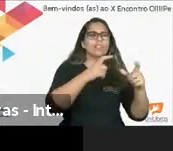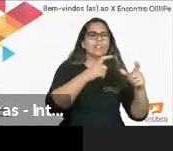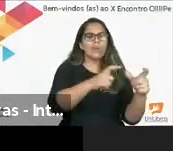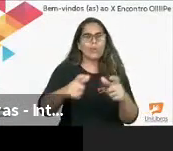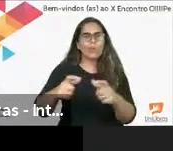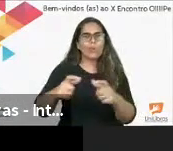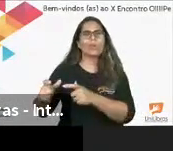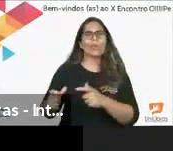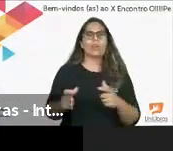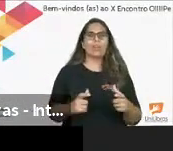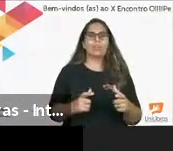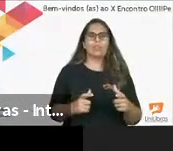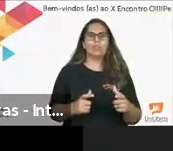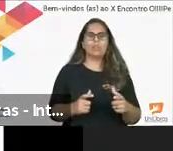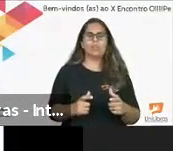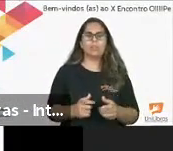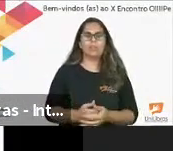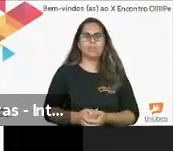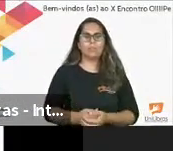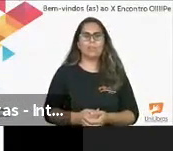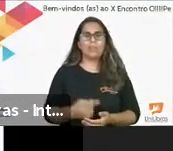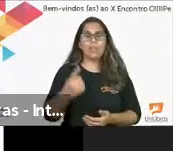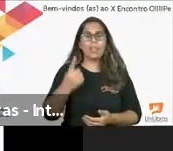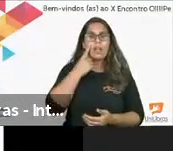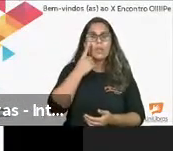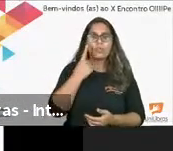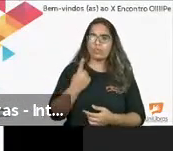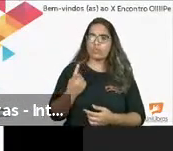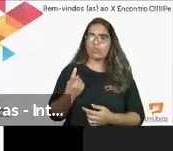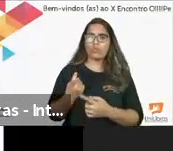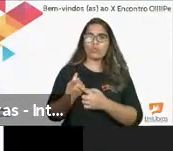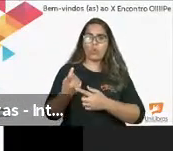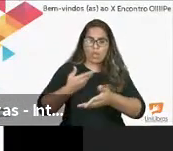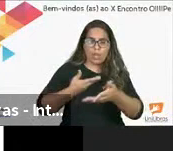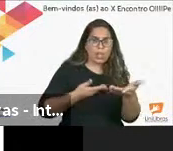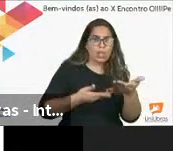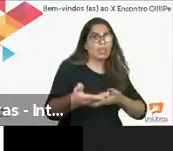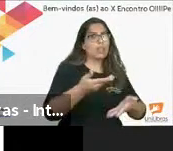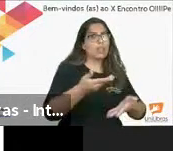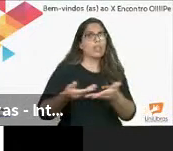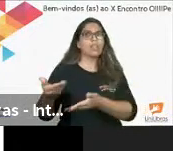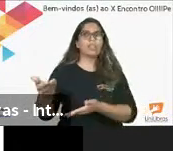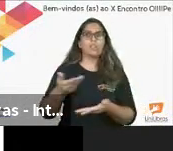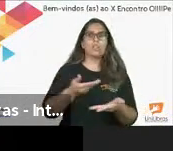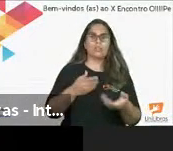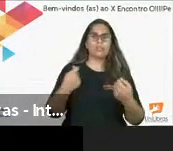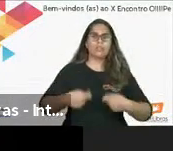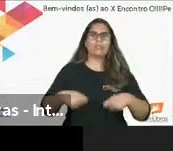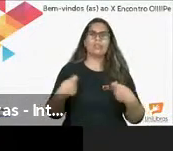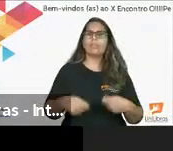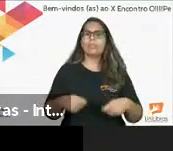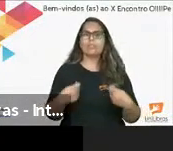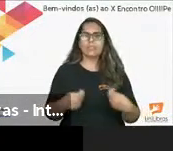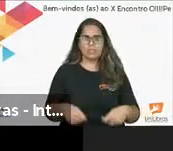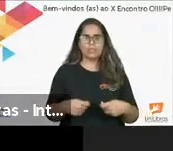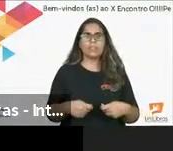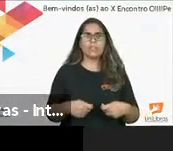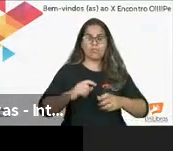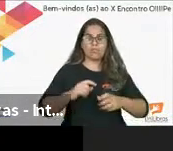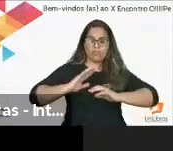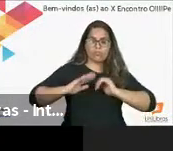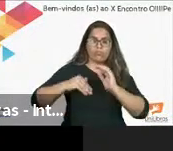pueden realizar su vivir, se realiza solo en interacciones con otros. Si yo separo a uno de